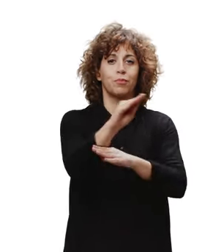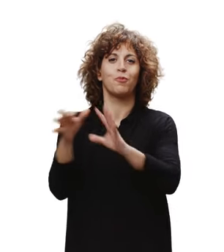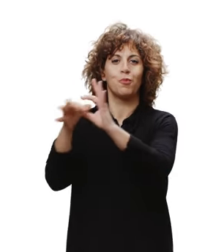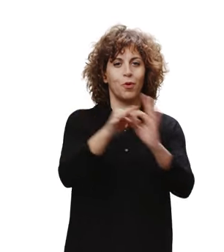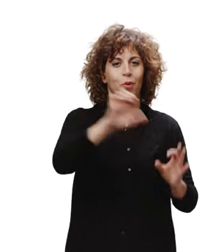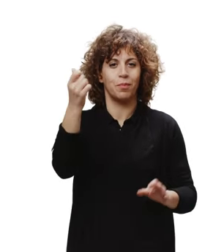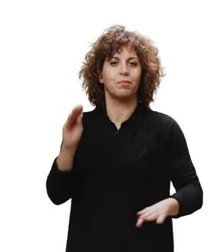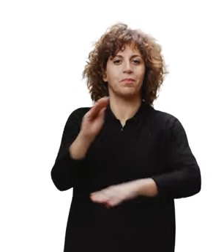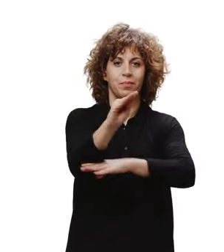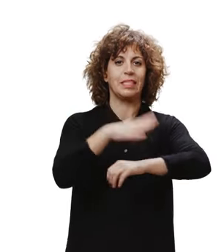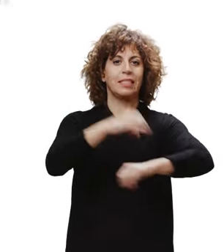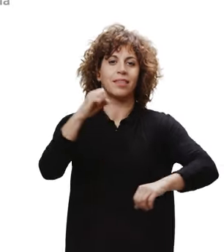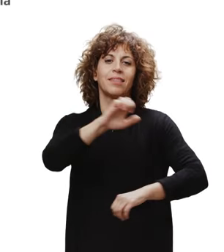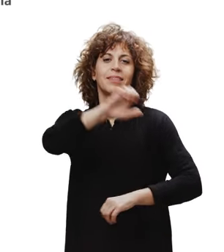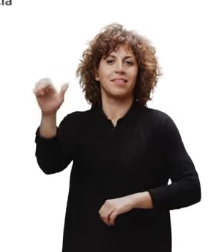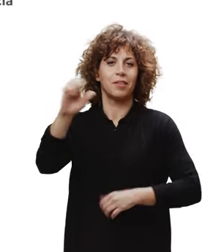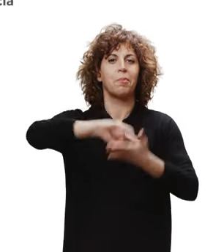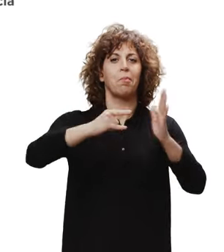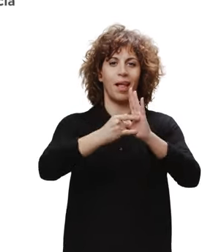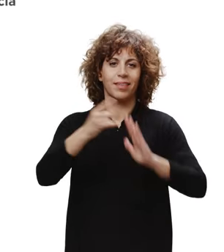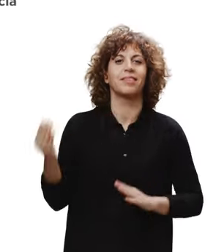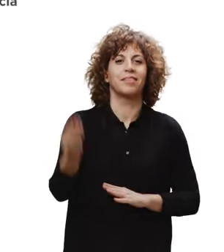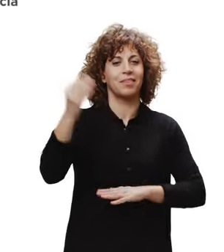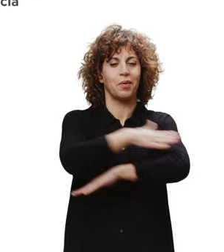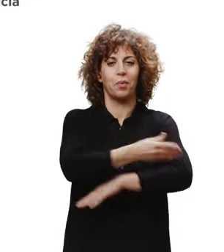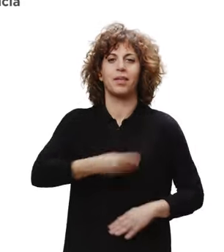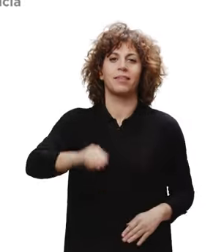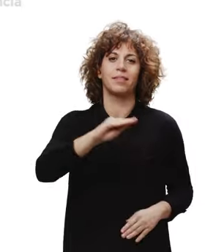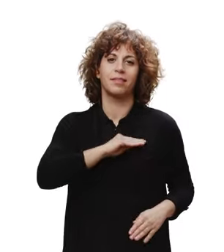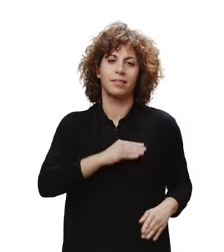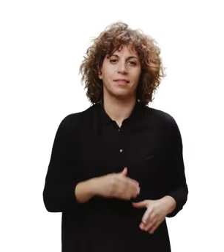Campaña financiada por la Unión Europea. Next Generation. Plan de recuperación.